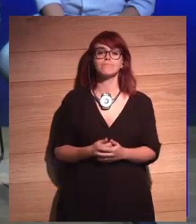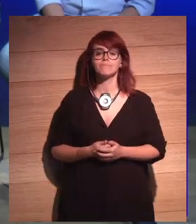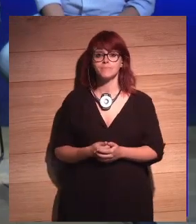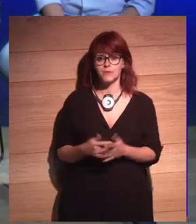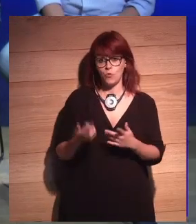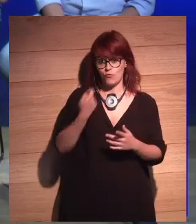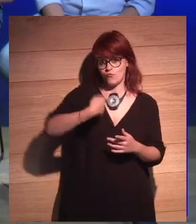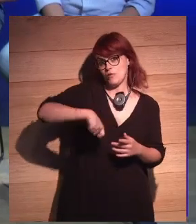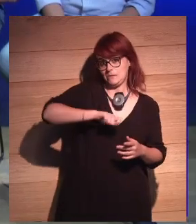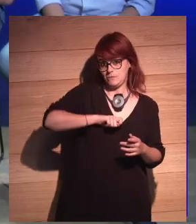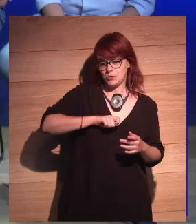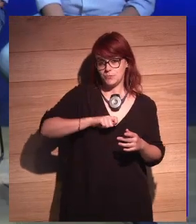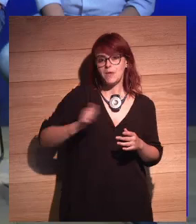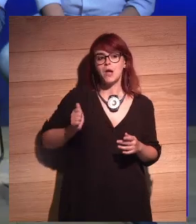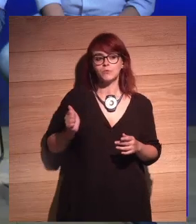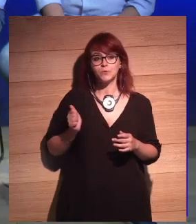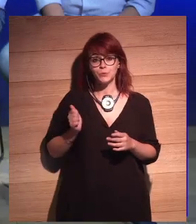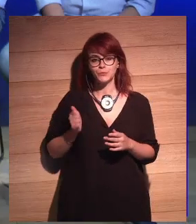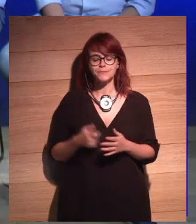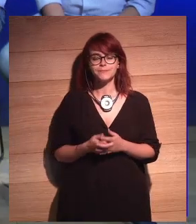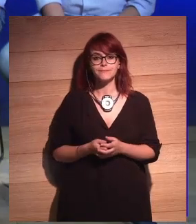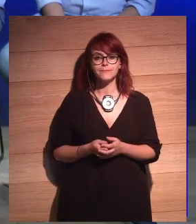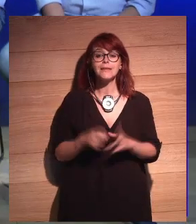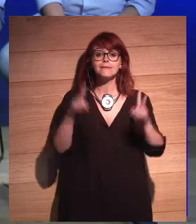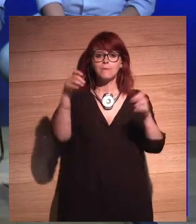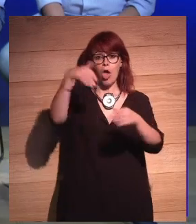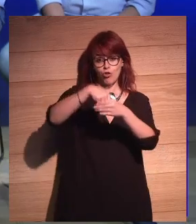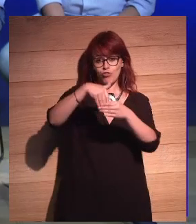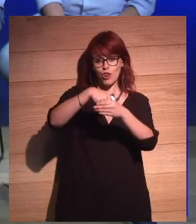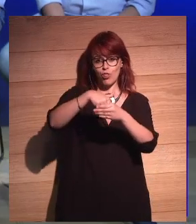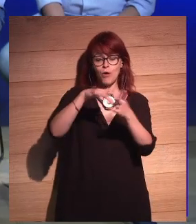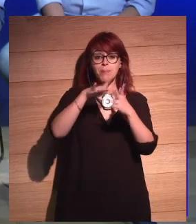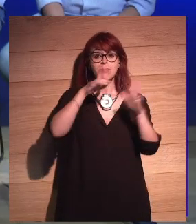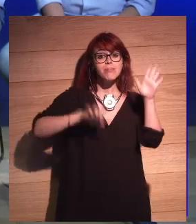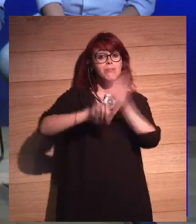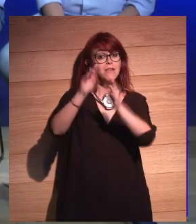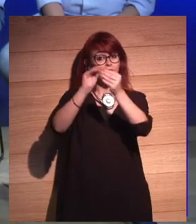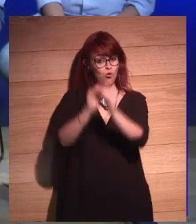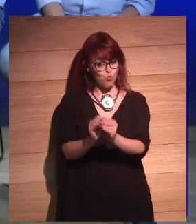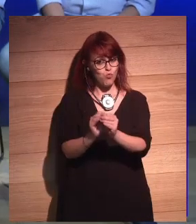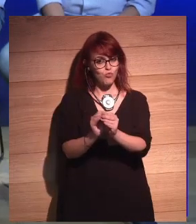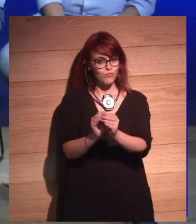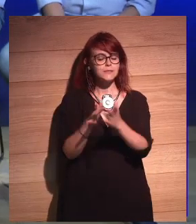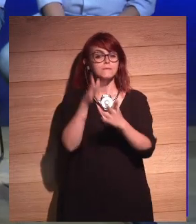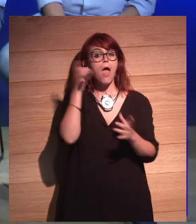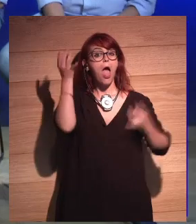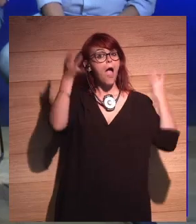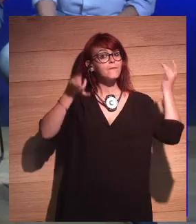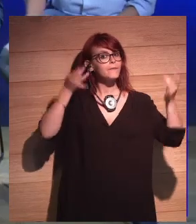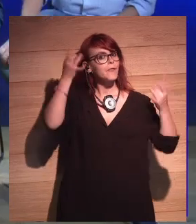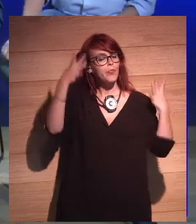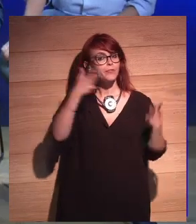en español porque... Bien, el tema del contenido o del desarrollo es una actividad